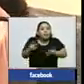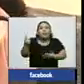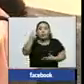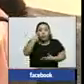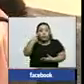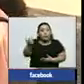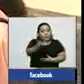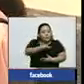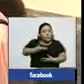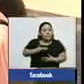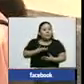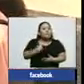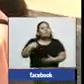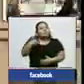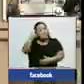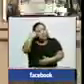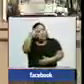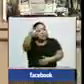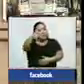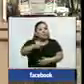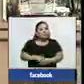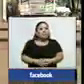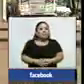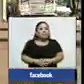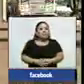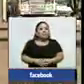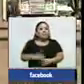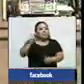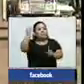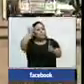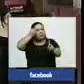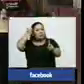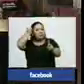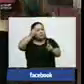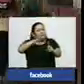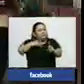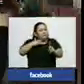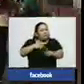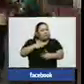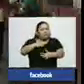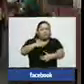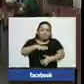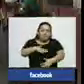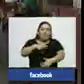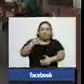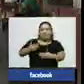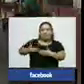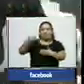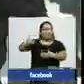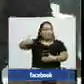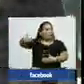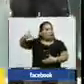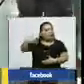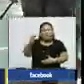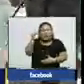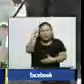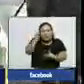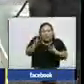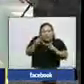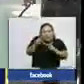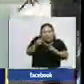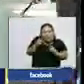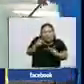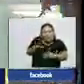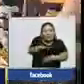cuiden, pienso que sí. Opinión alentadora en un escenario donde por años ha reinado el temor.